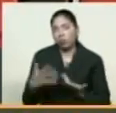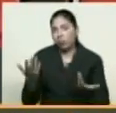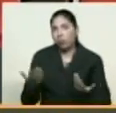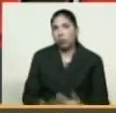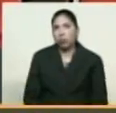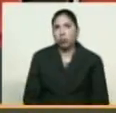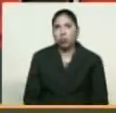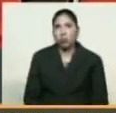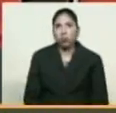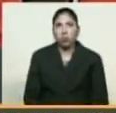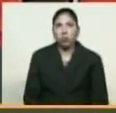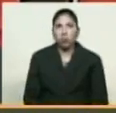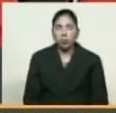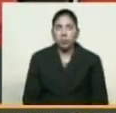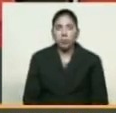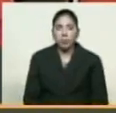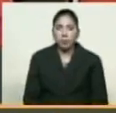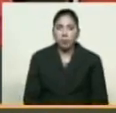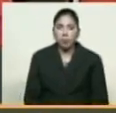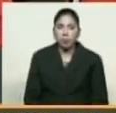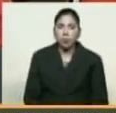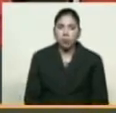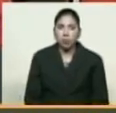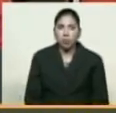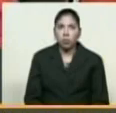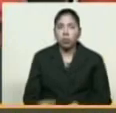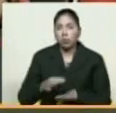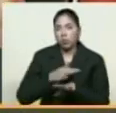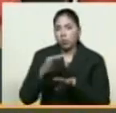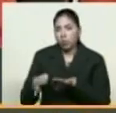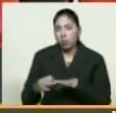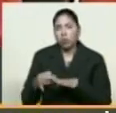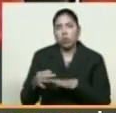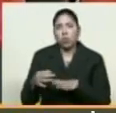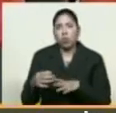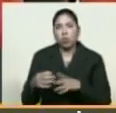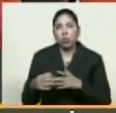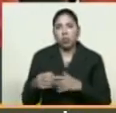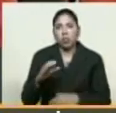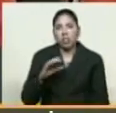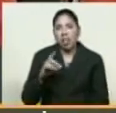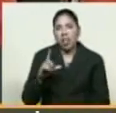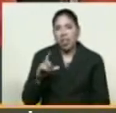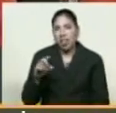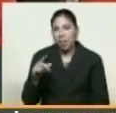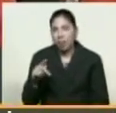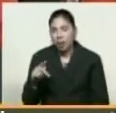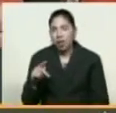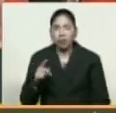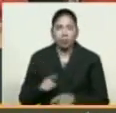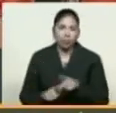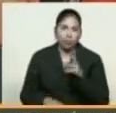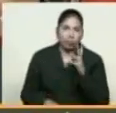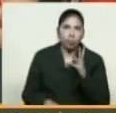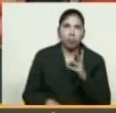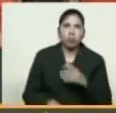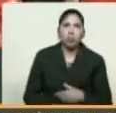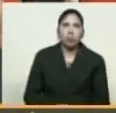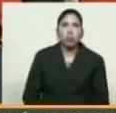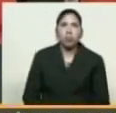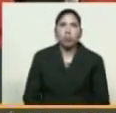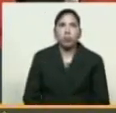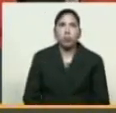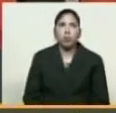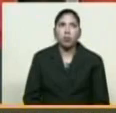Los equipos políticos municipales intactos. Los CLP, la JVC, el Gran Polo Patriótico